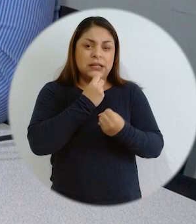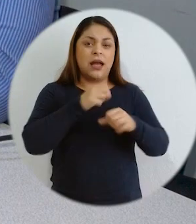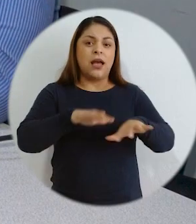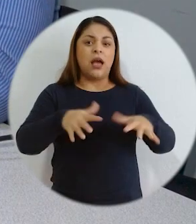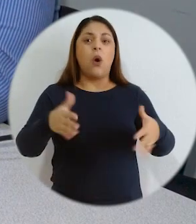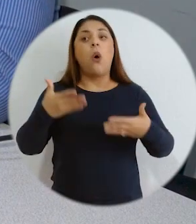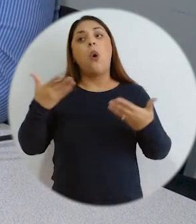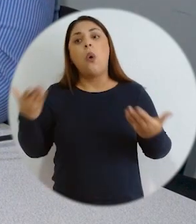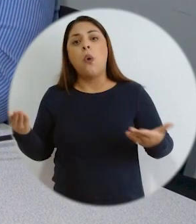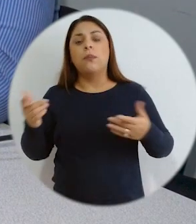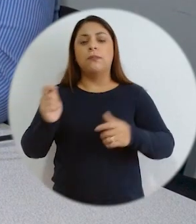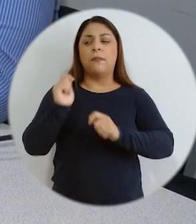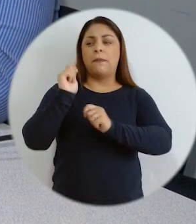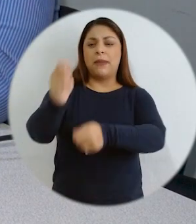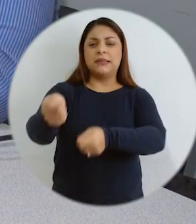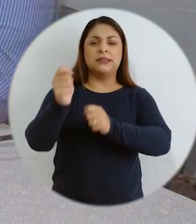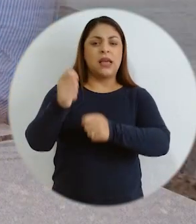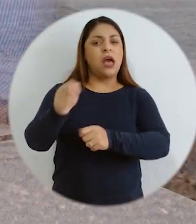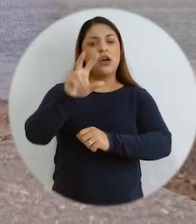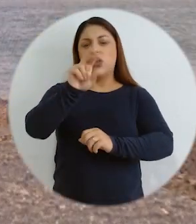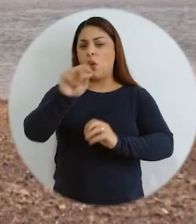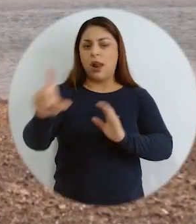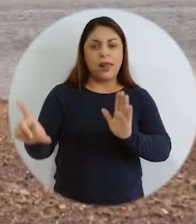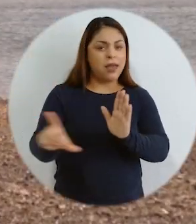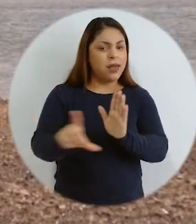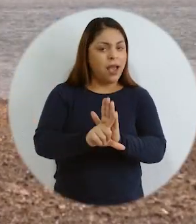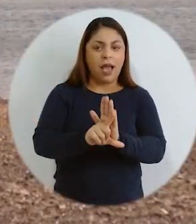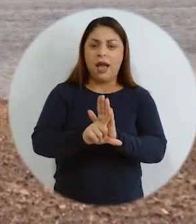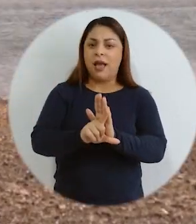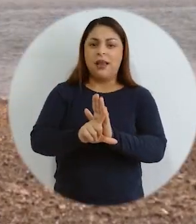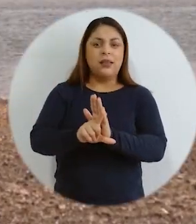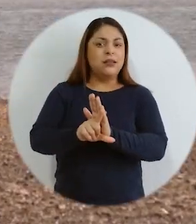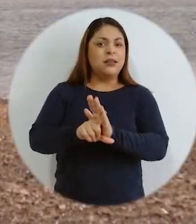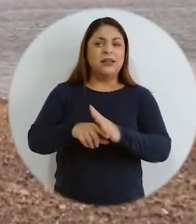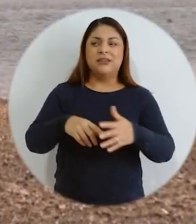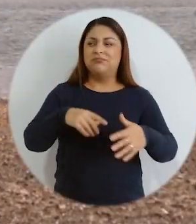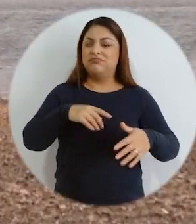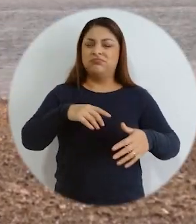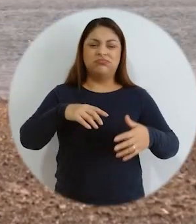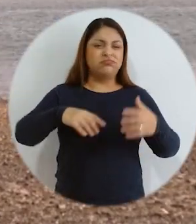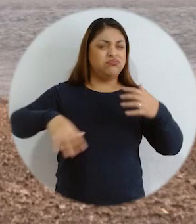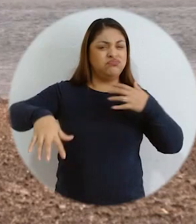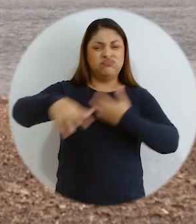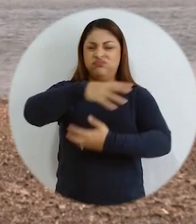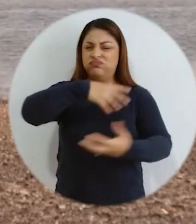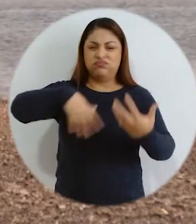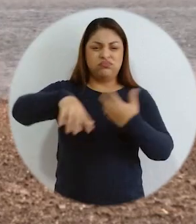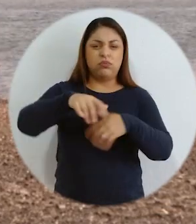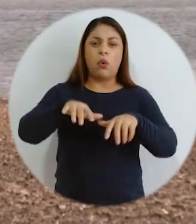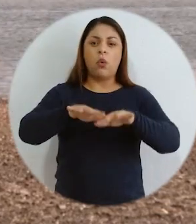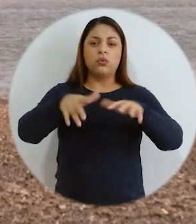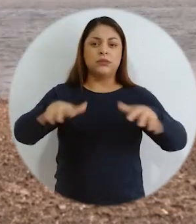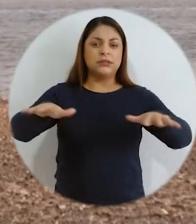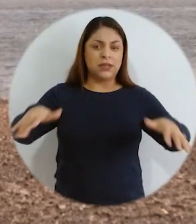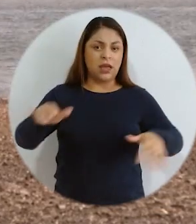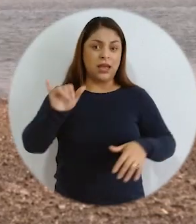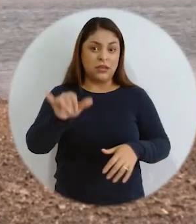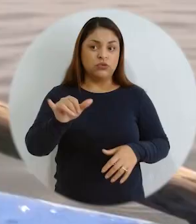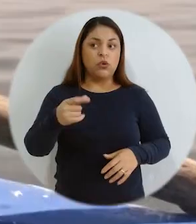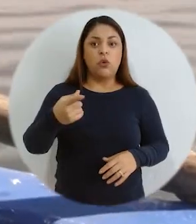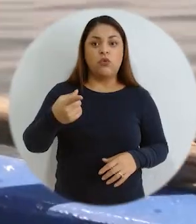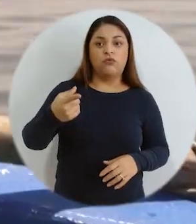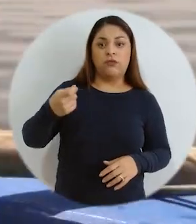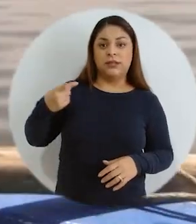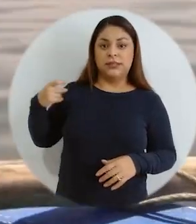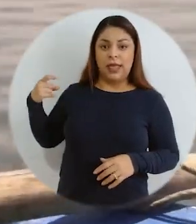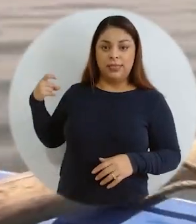tema de la pesca ilegal, no reglamentada, no documentada, la depredación de nuestros océanos. Algo